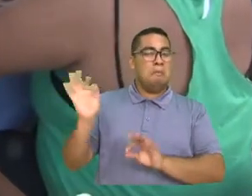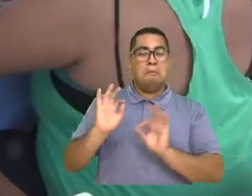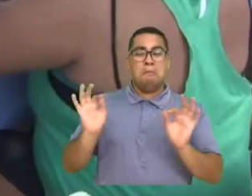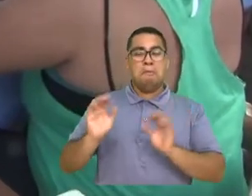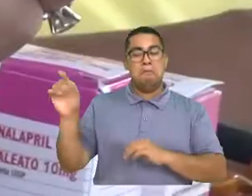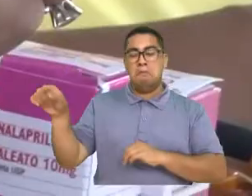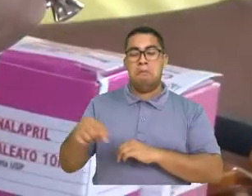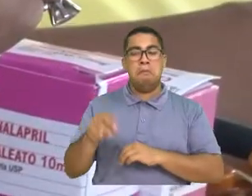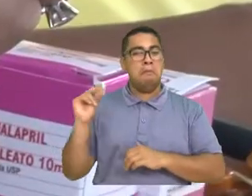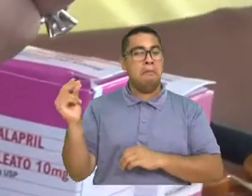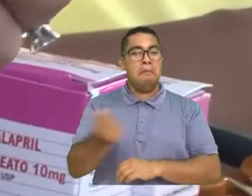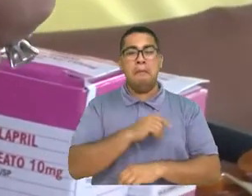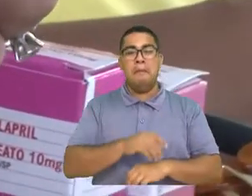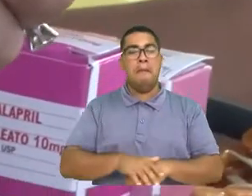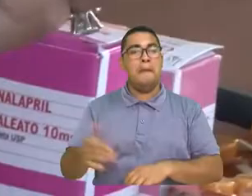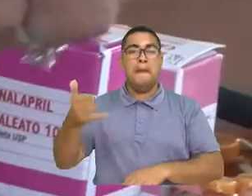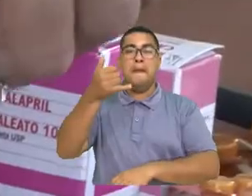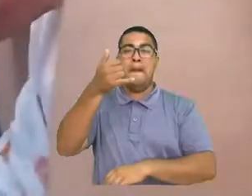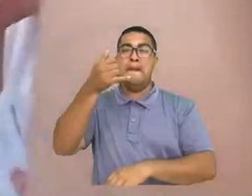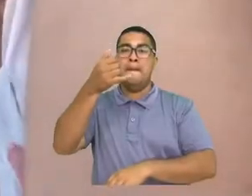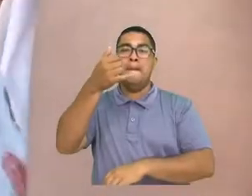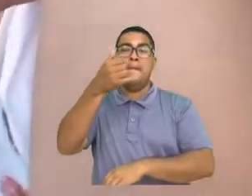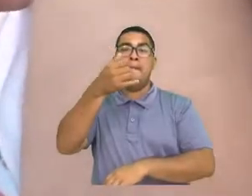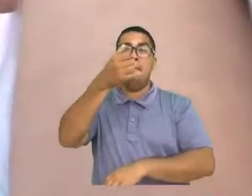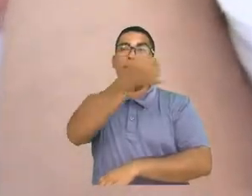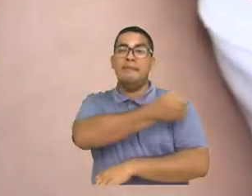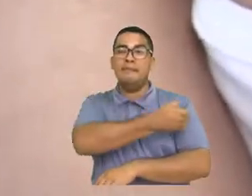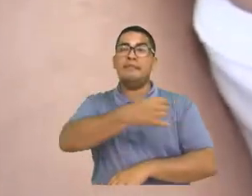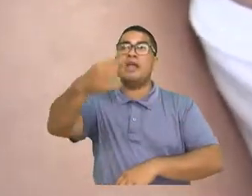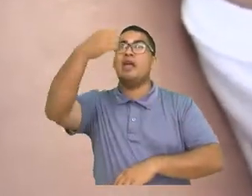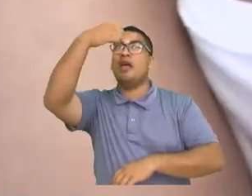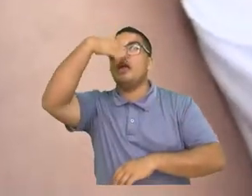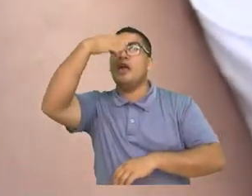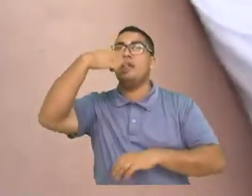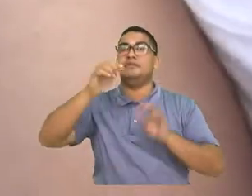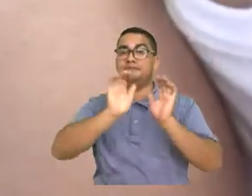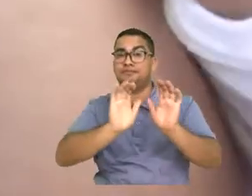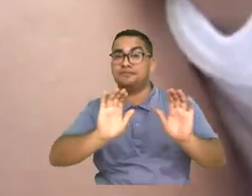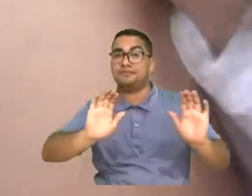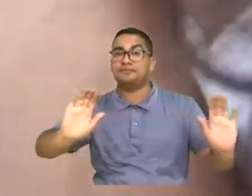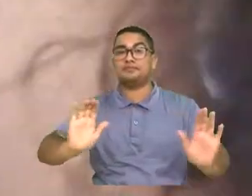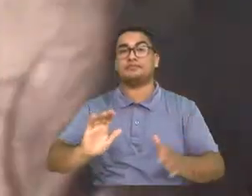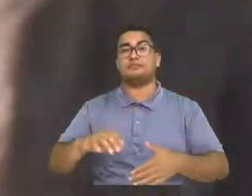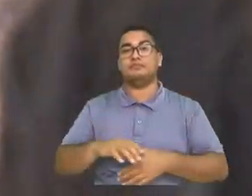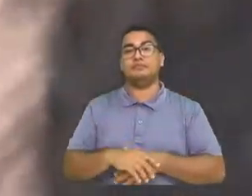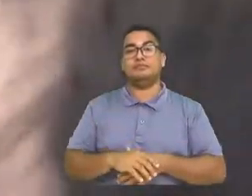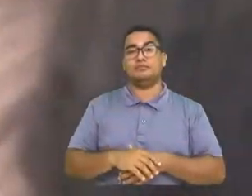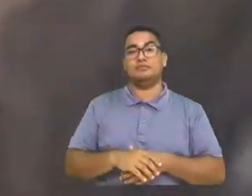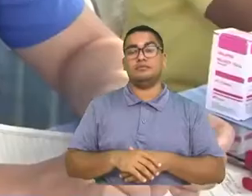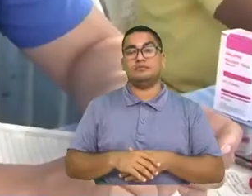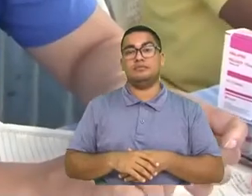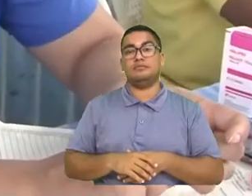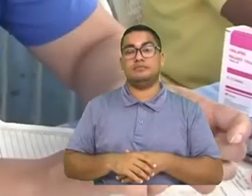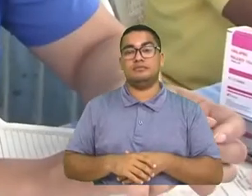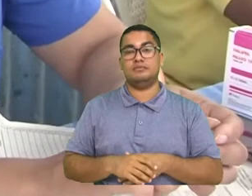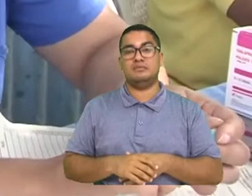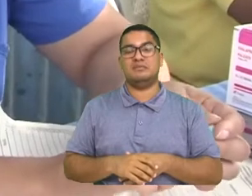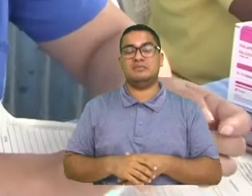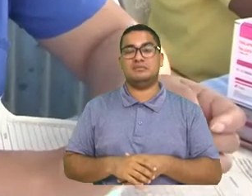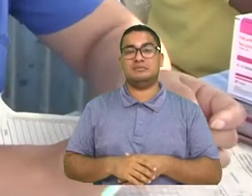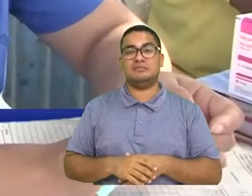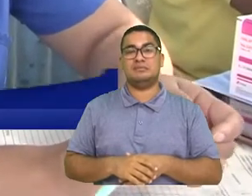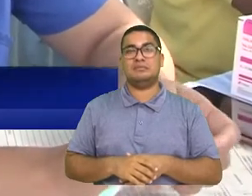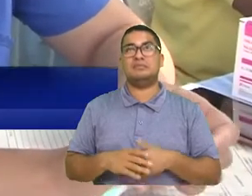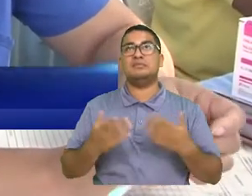feria aplicaron gratuitamente vacunas a niños contra la polio, neumococo, influenza y rotavirus. Sí, 2,